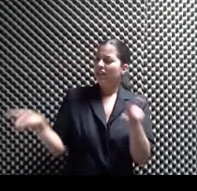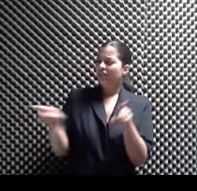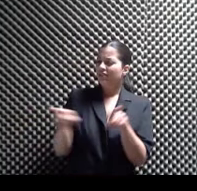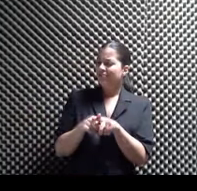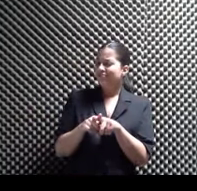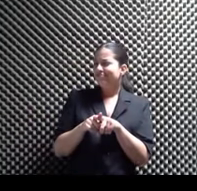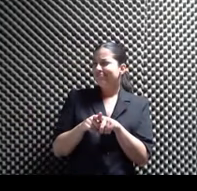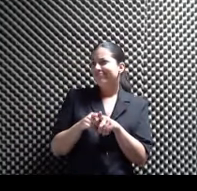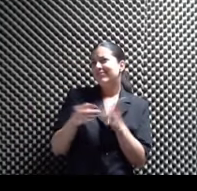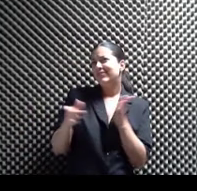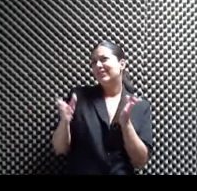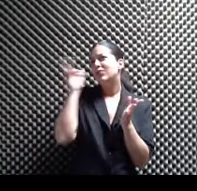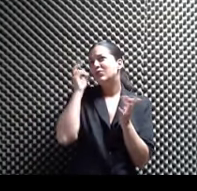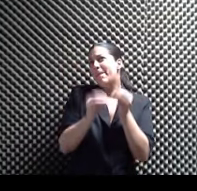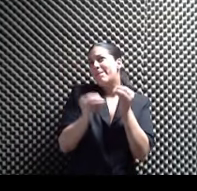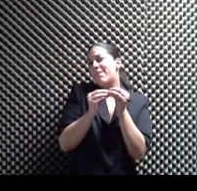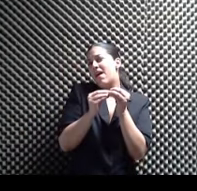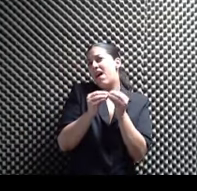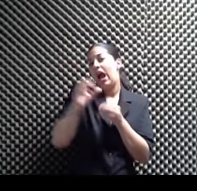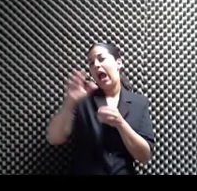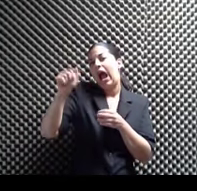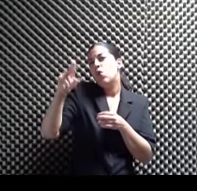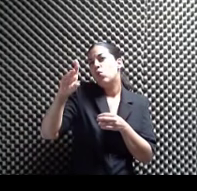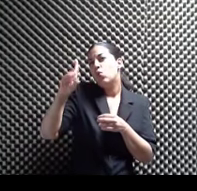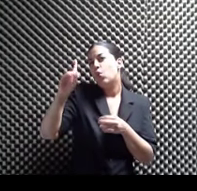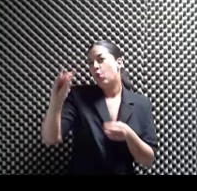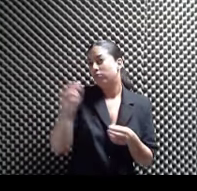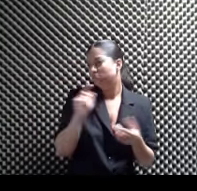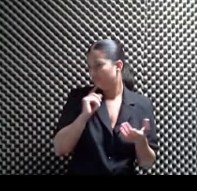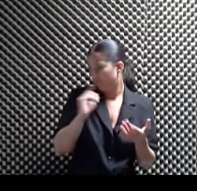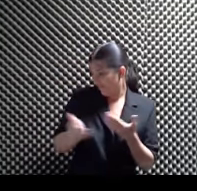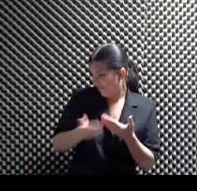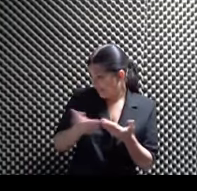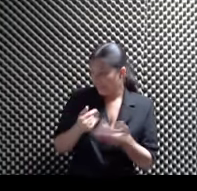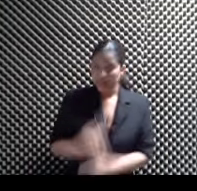nasal ¿Se te hace? O sea ¿Es fácil Tocarlo? No, no es fácil